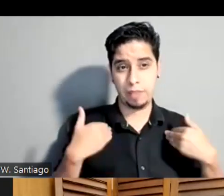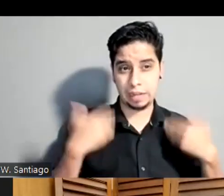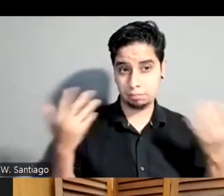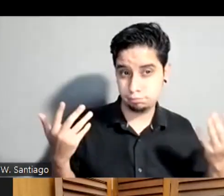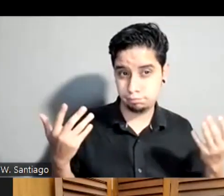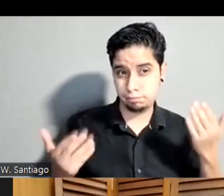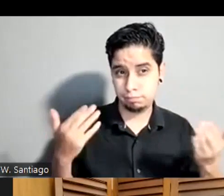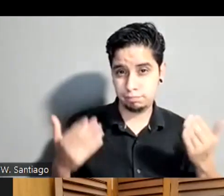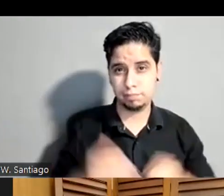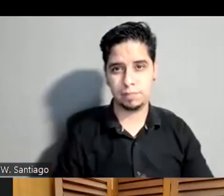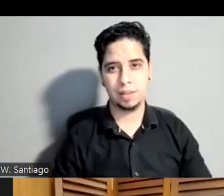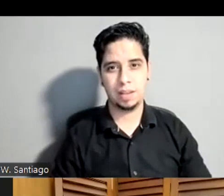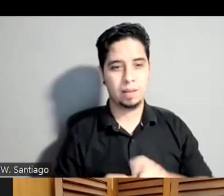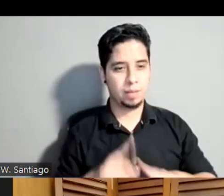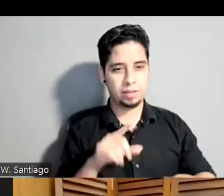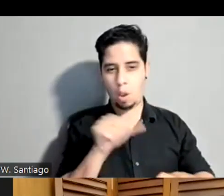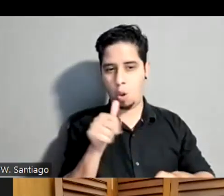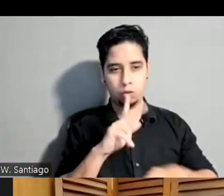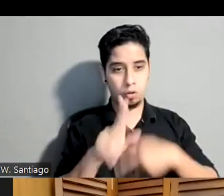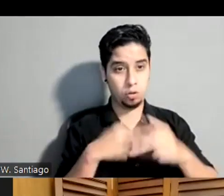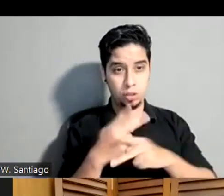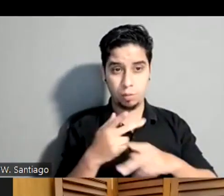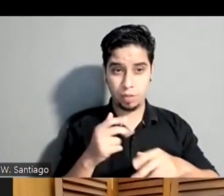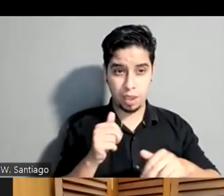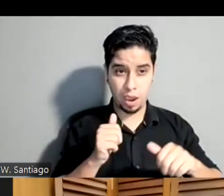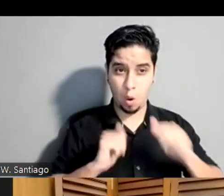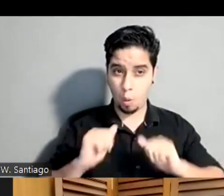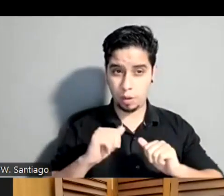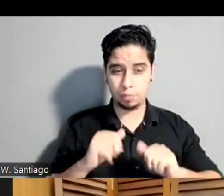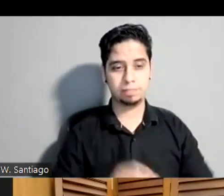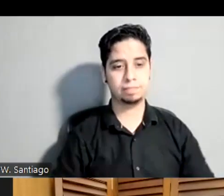Pero eso hubiese sido otra obra. Otra obra.